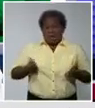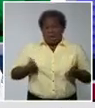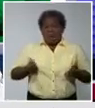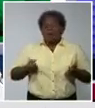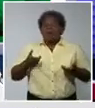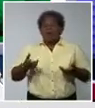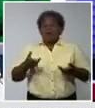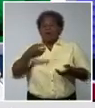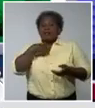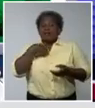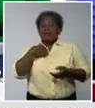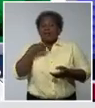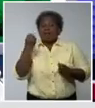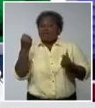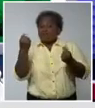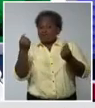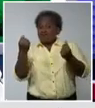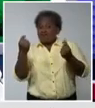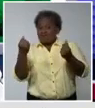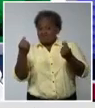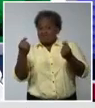posibilidades económicas.